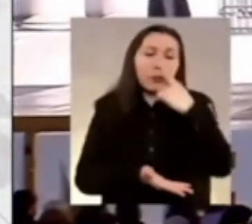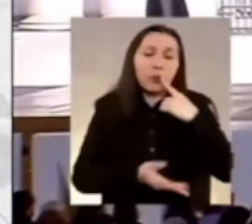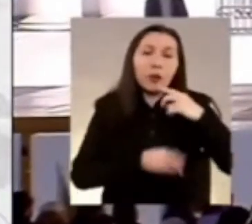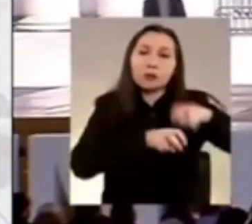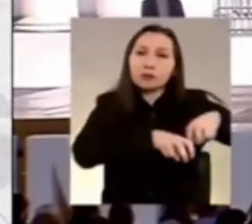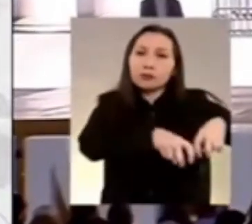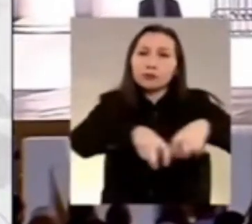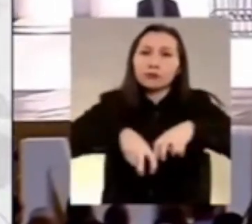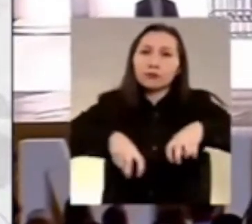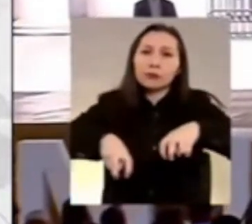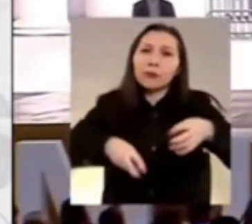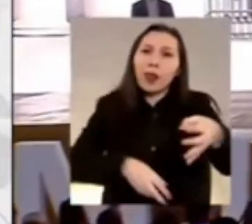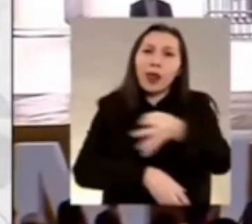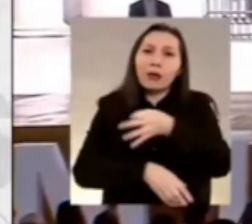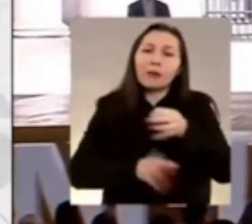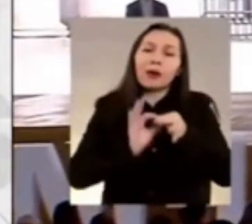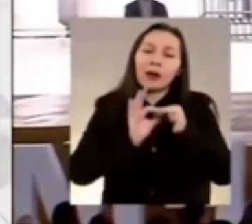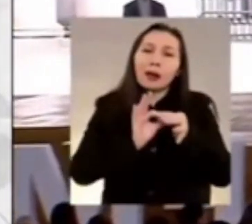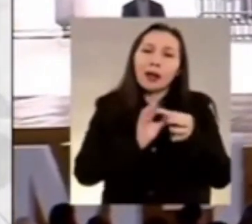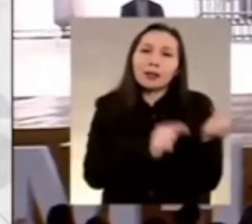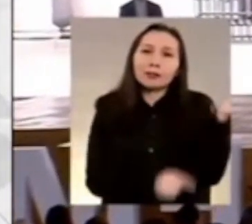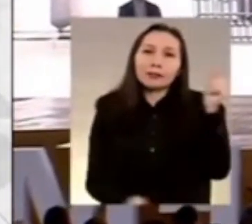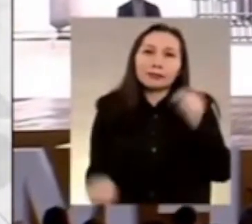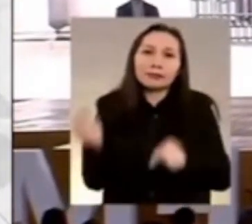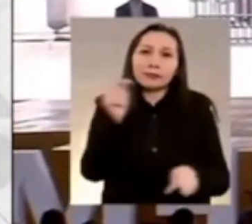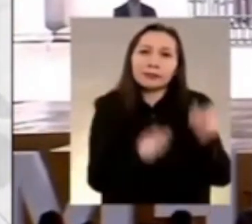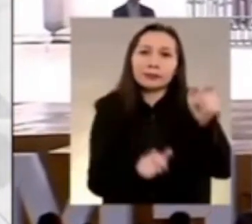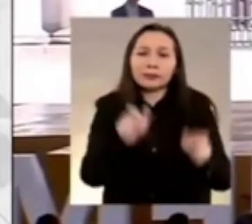que rodean la Moneda. Gracias por estar aquí.